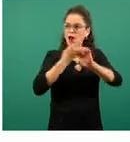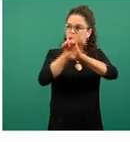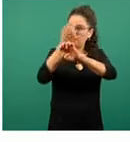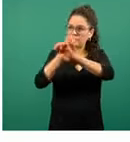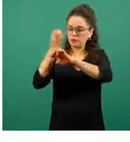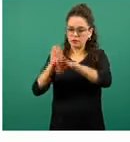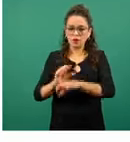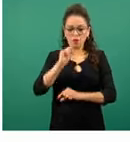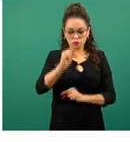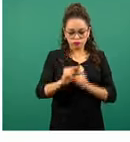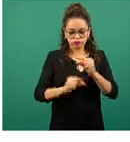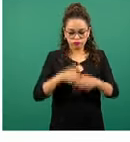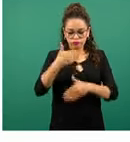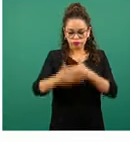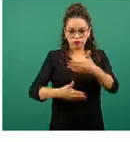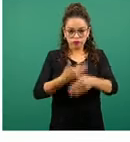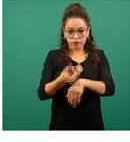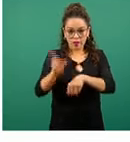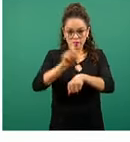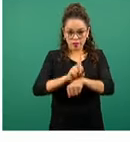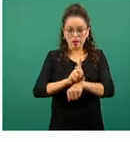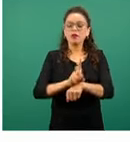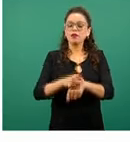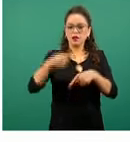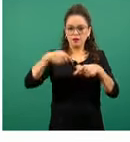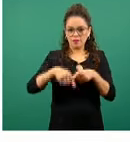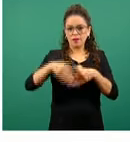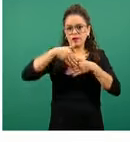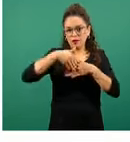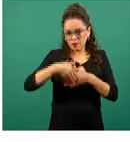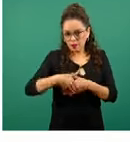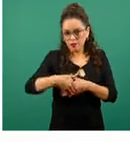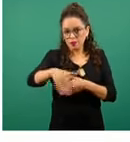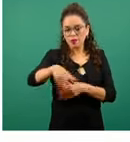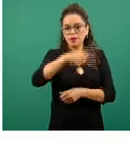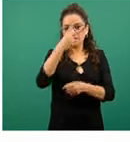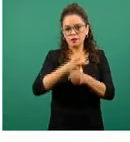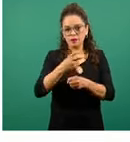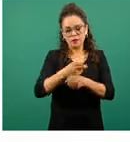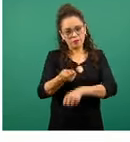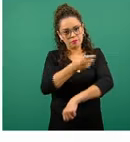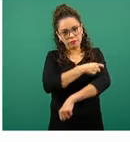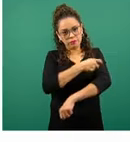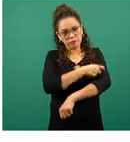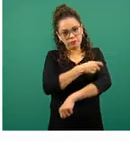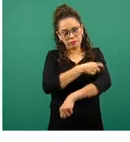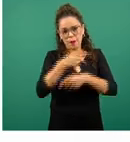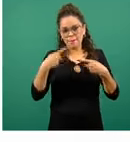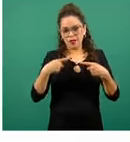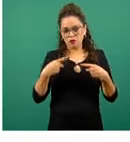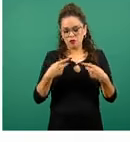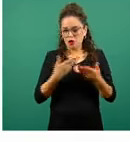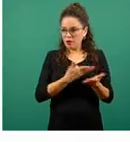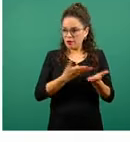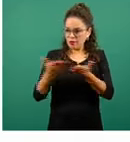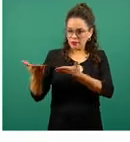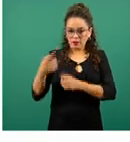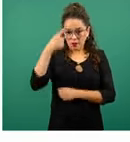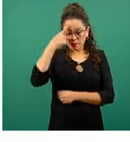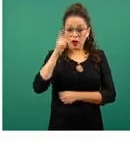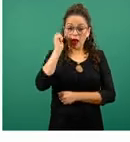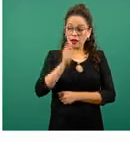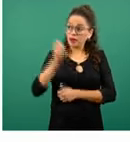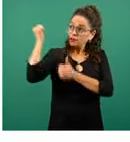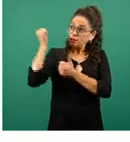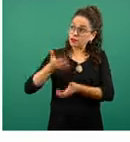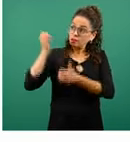estos siguientes días y han estado avanzando en los días previos con las segundas dosis para que todas las dosis que llegaron en